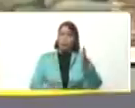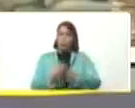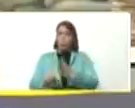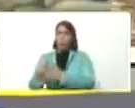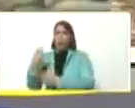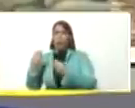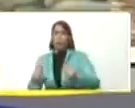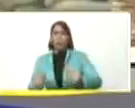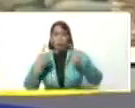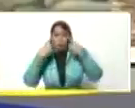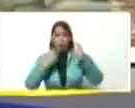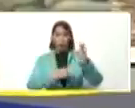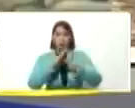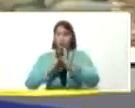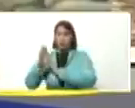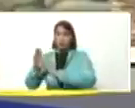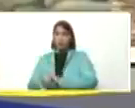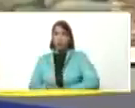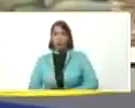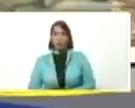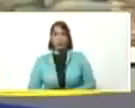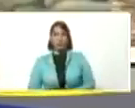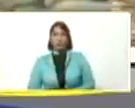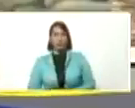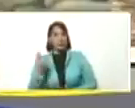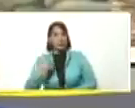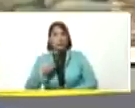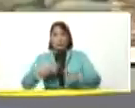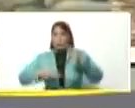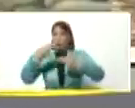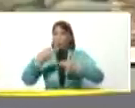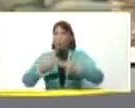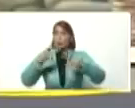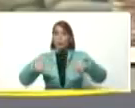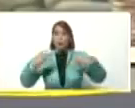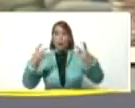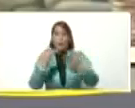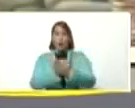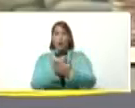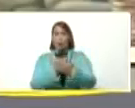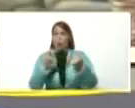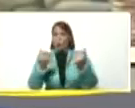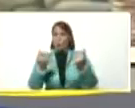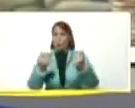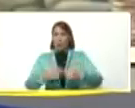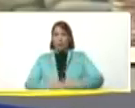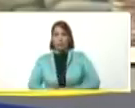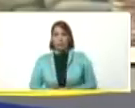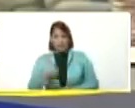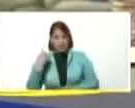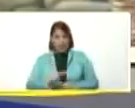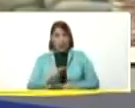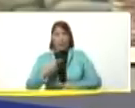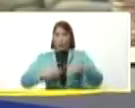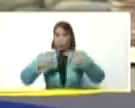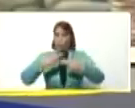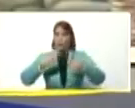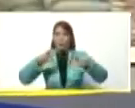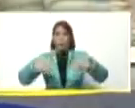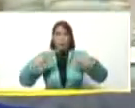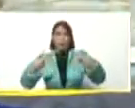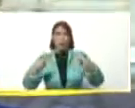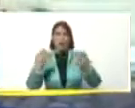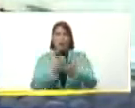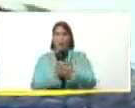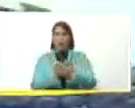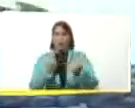floreciente. ¿Ah? Entonces hay que construir una nueva economía, Lipadrón. hay que construir una nueva economía. Tarek El